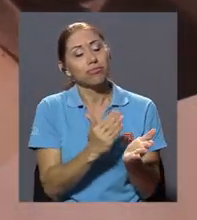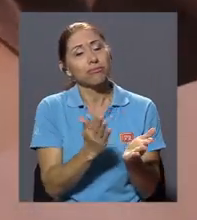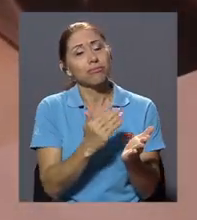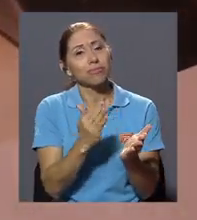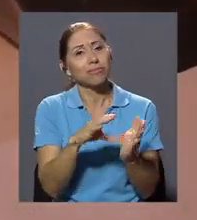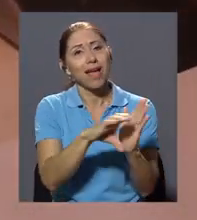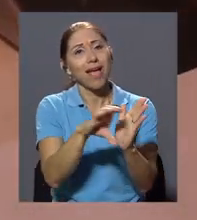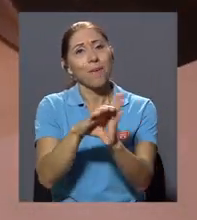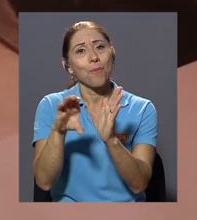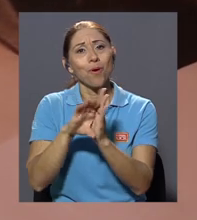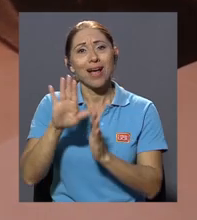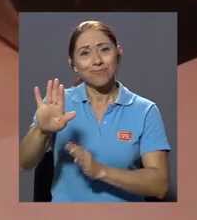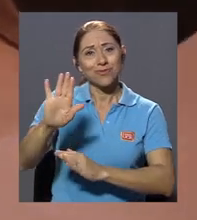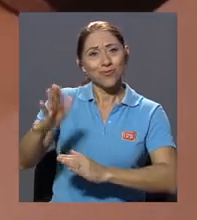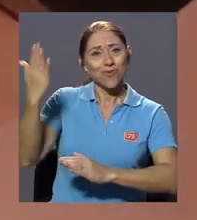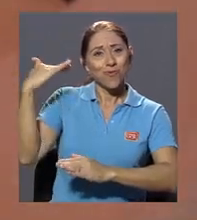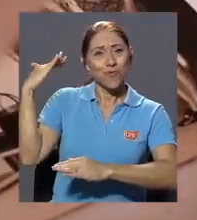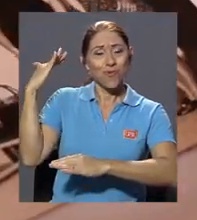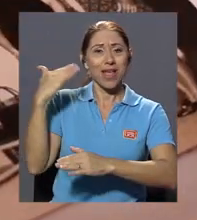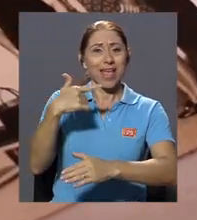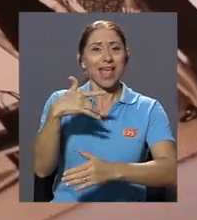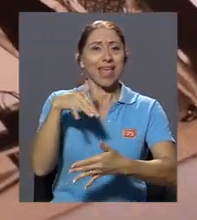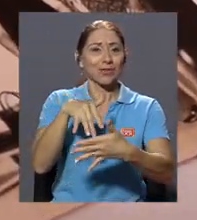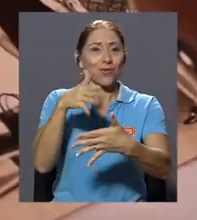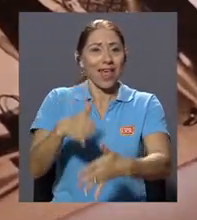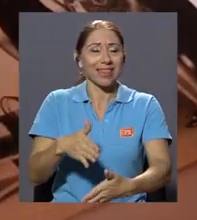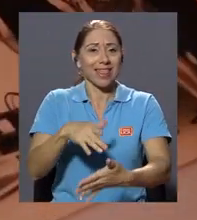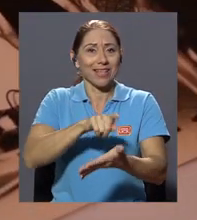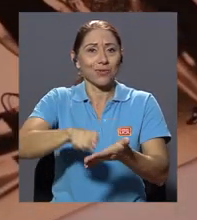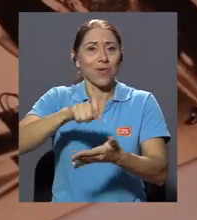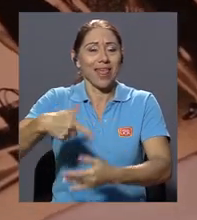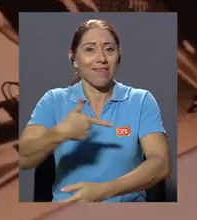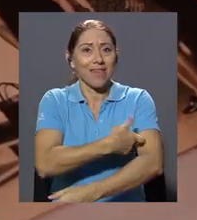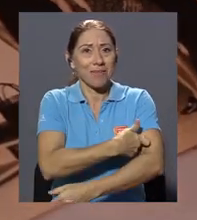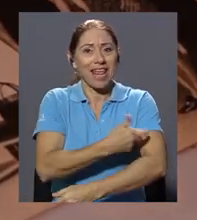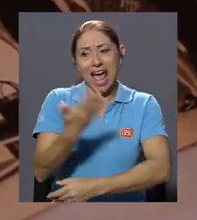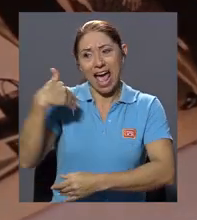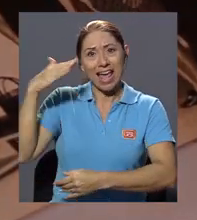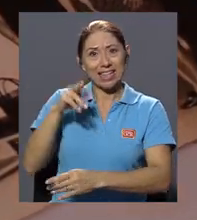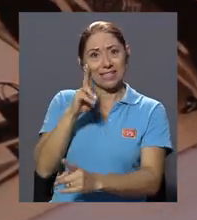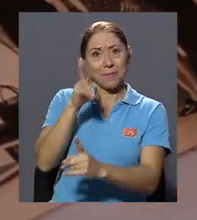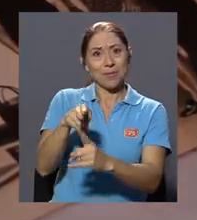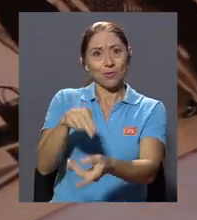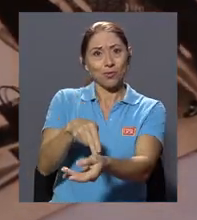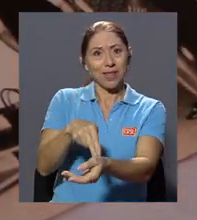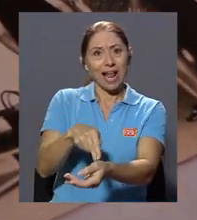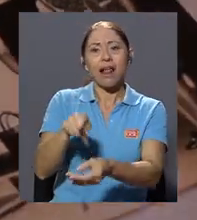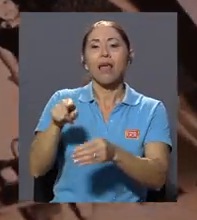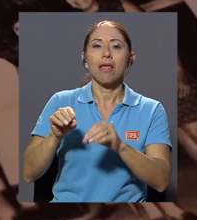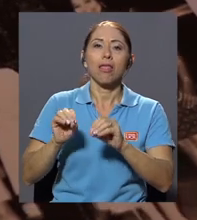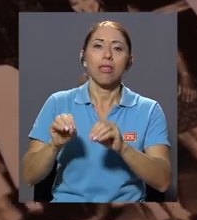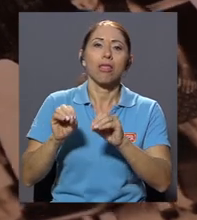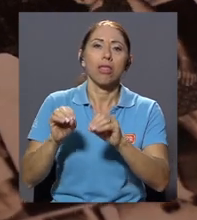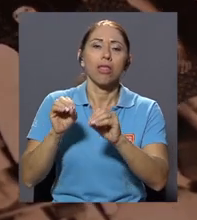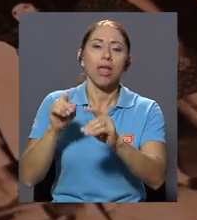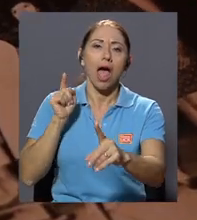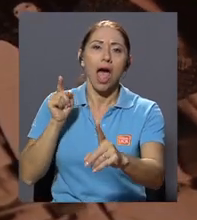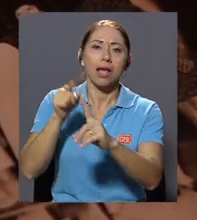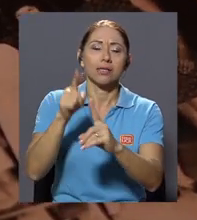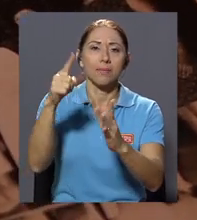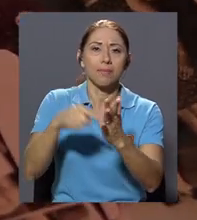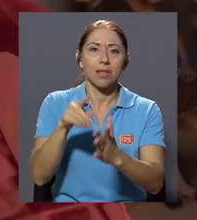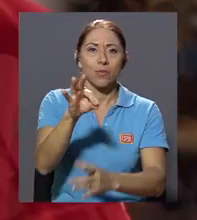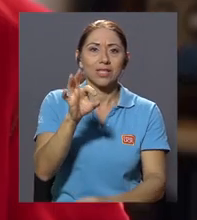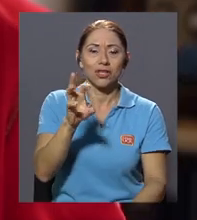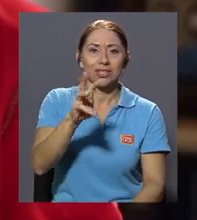su época como estudiante de la Escuela de Enfermería, ubicada en el mismo hospital donde se impartió la disciplina hasta